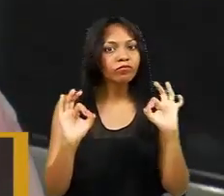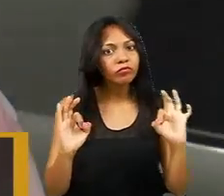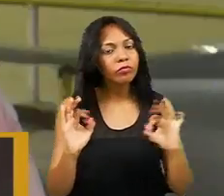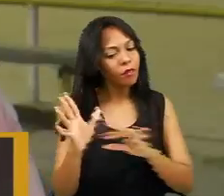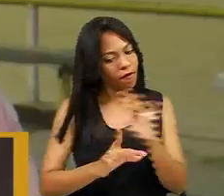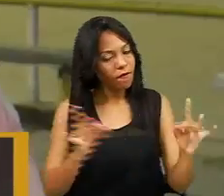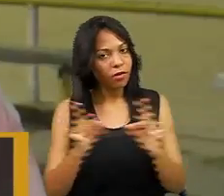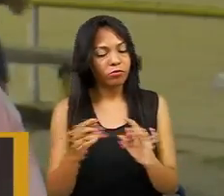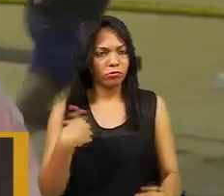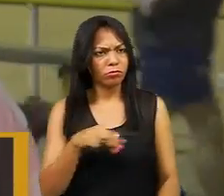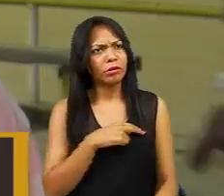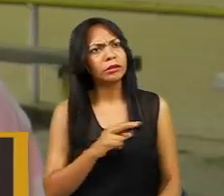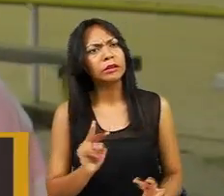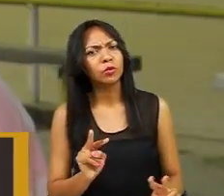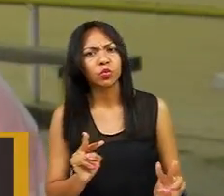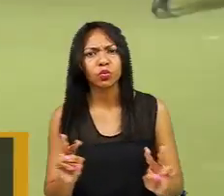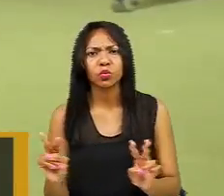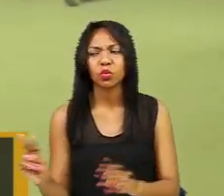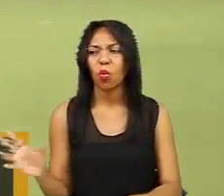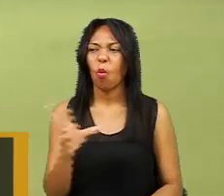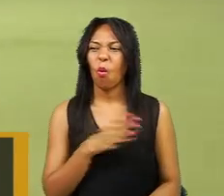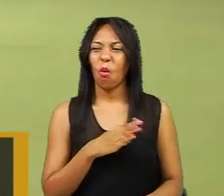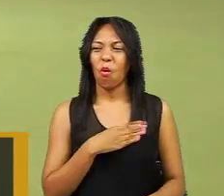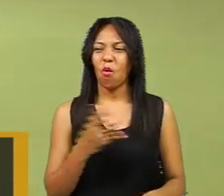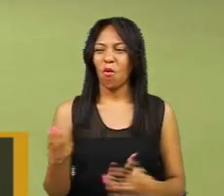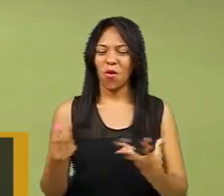Quedamos muy satisfechos con la participación de todos los equipos.